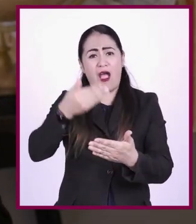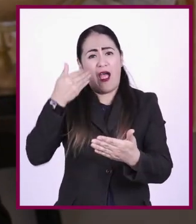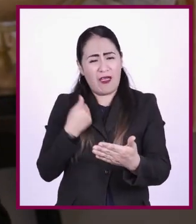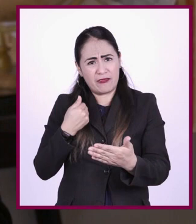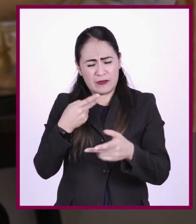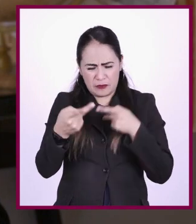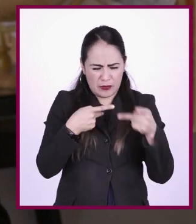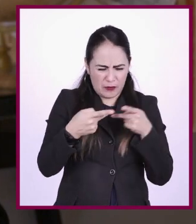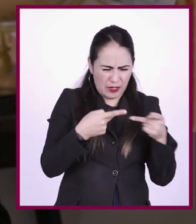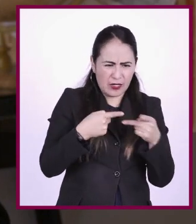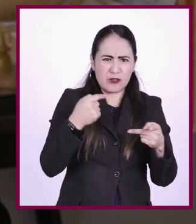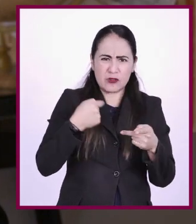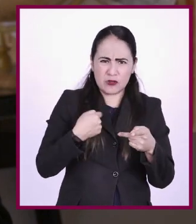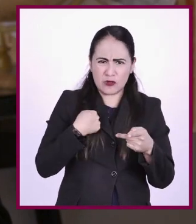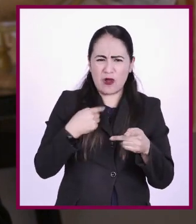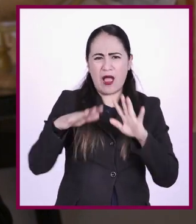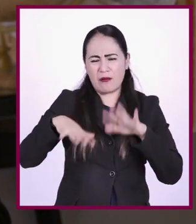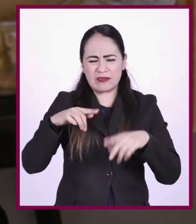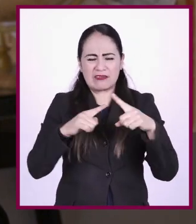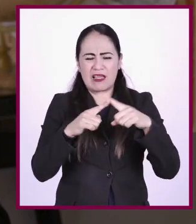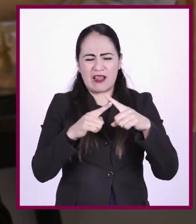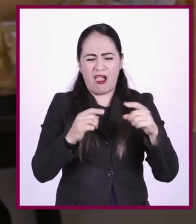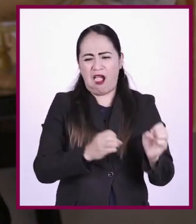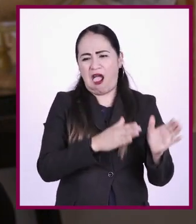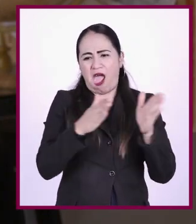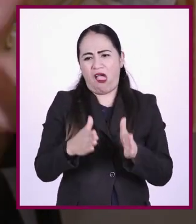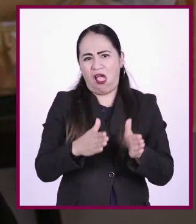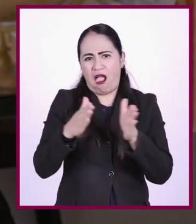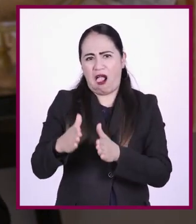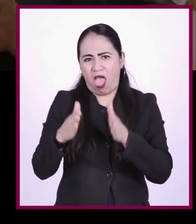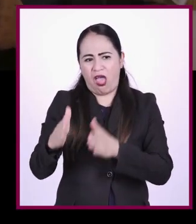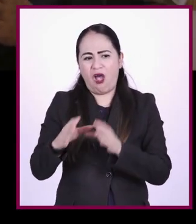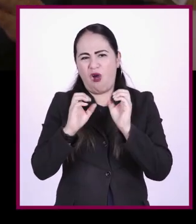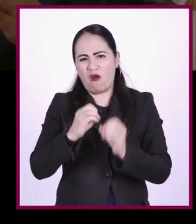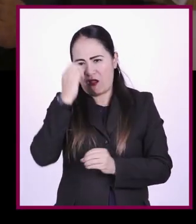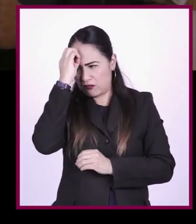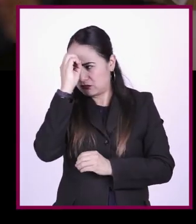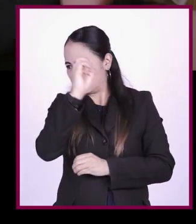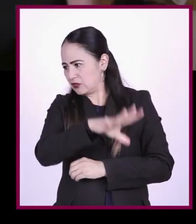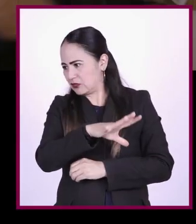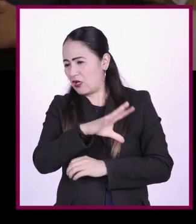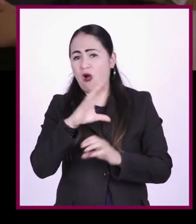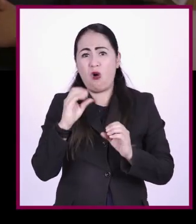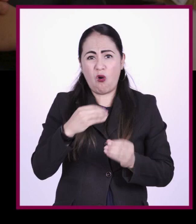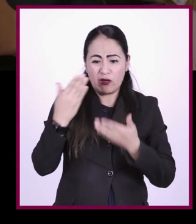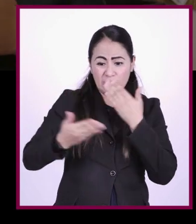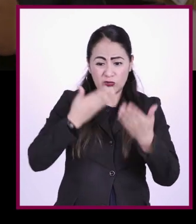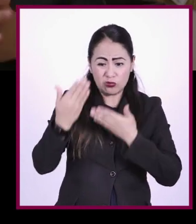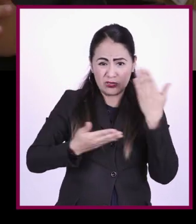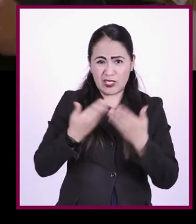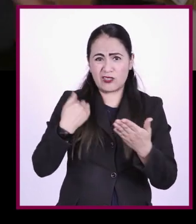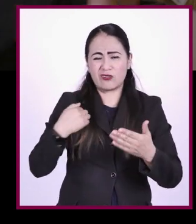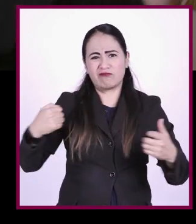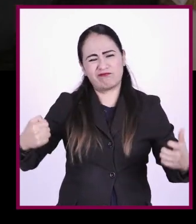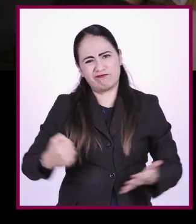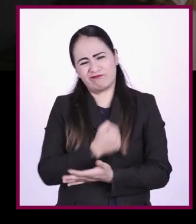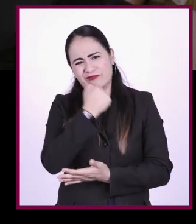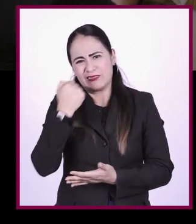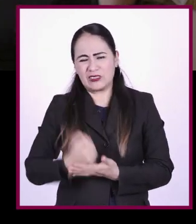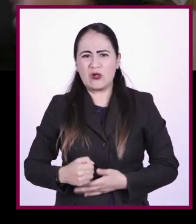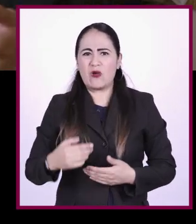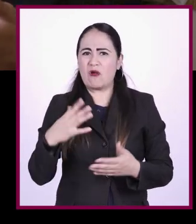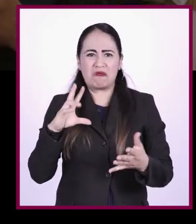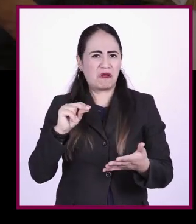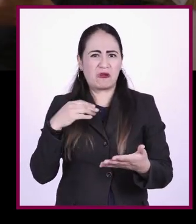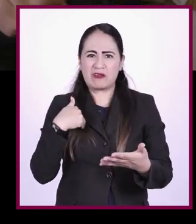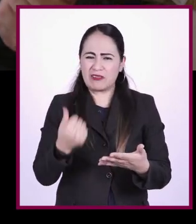este programa, yo no me había dado cuenta de que abandono o postergo las tareas, o estudiar, simplemente porque me desespero,